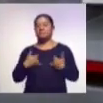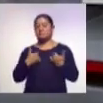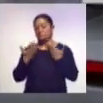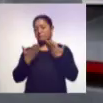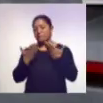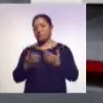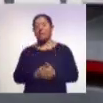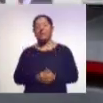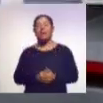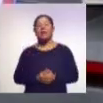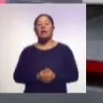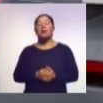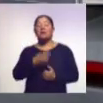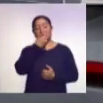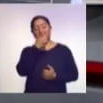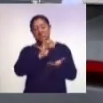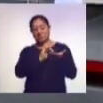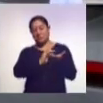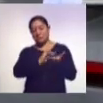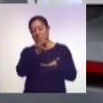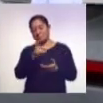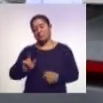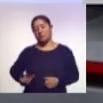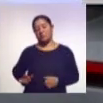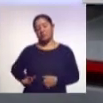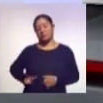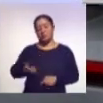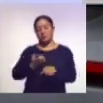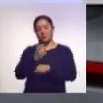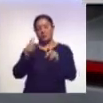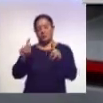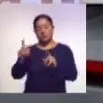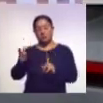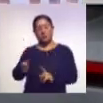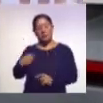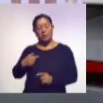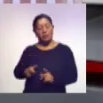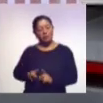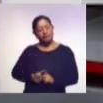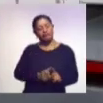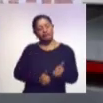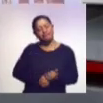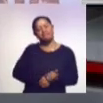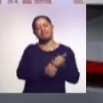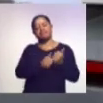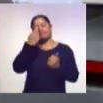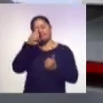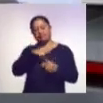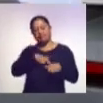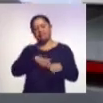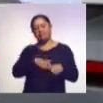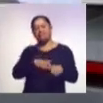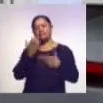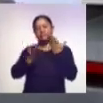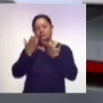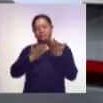Estudiantes tlaxcaltecas agradecen el respaldo del gobierno del estado para poder continuar con sus estudios a través de las diferentes